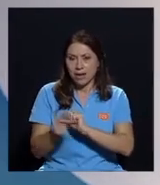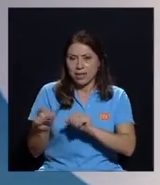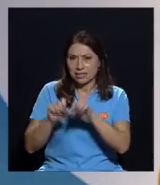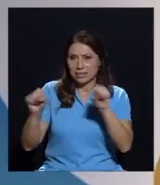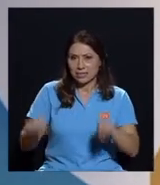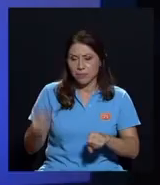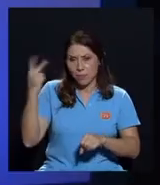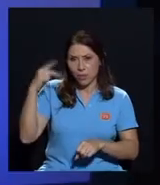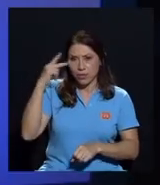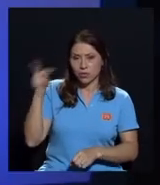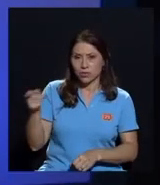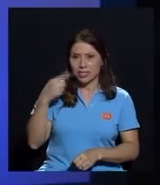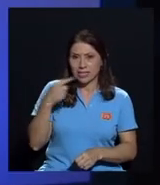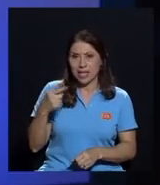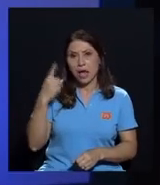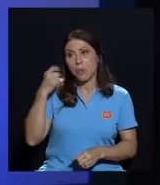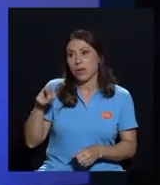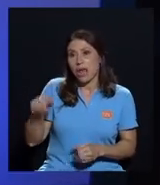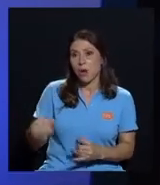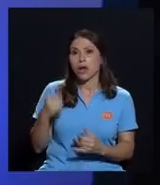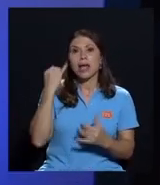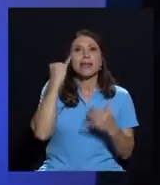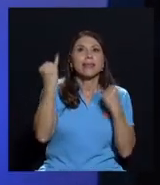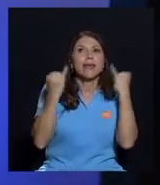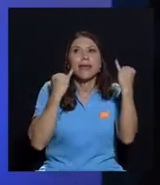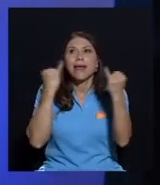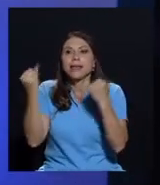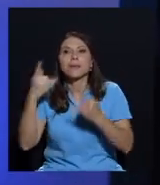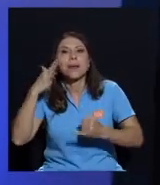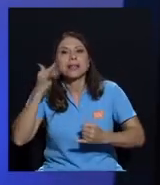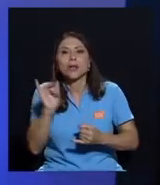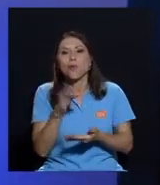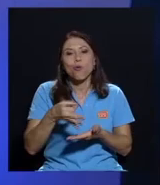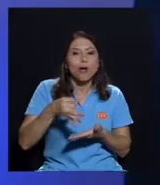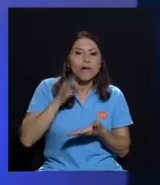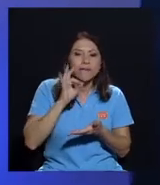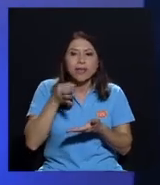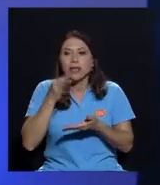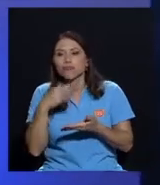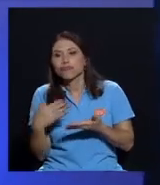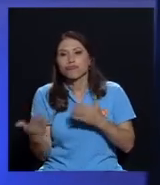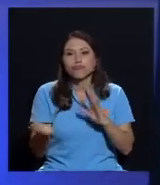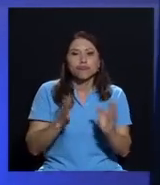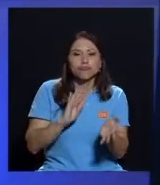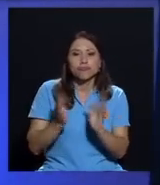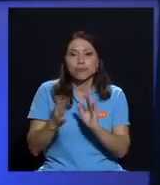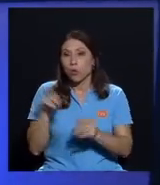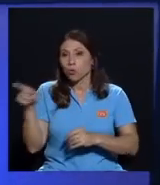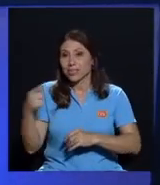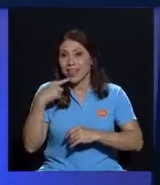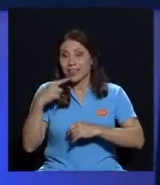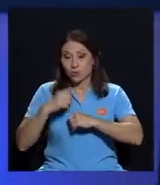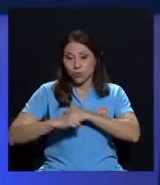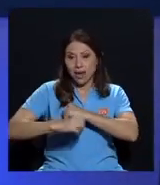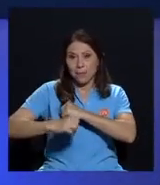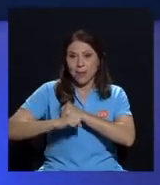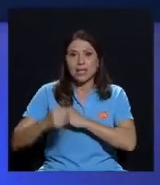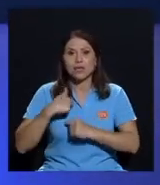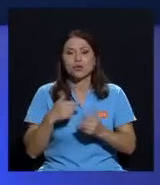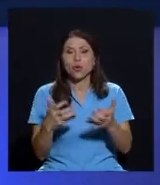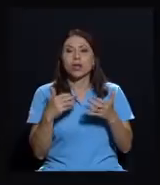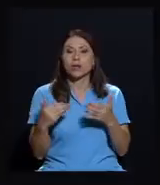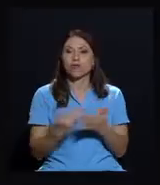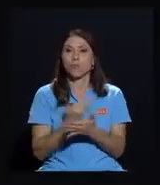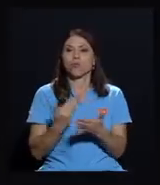utilidades que podrían decir charlas de café no usted siendo presidente y usted ha dicho en campaña yo creo una reforma a un remozamiento a la democracia cosa